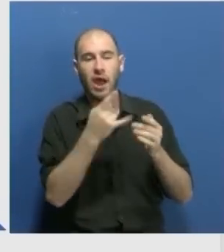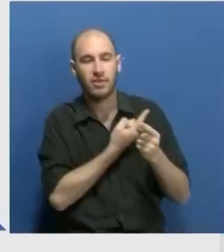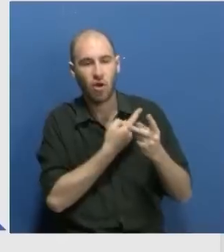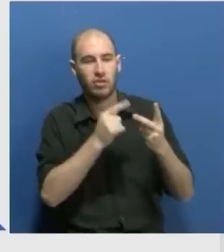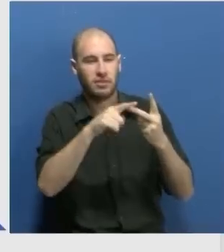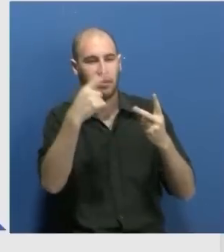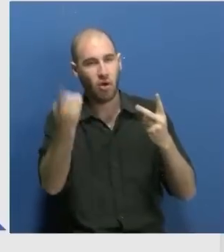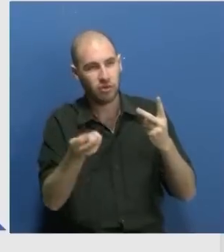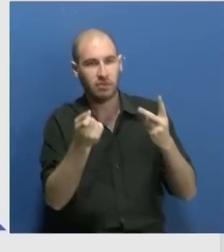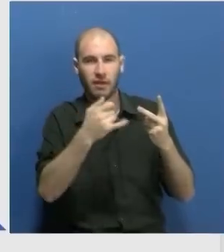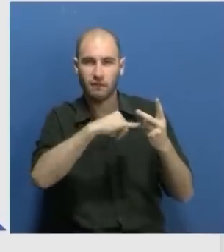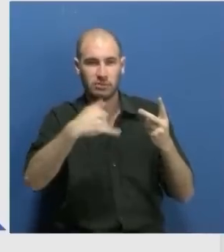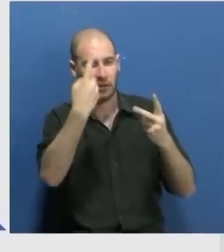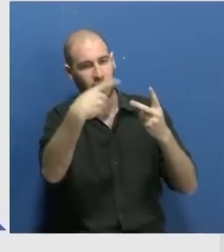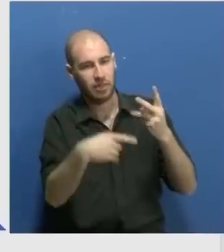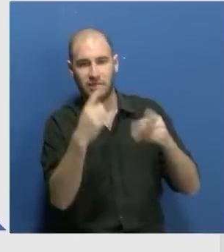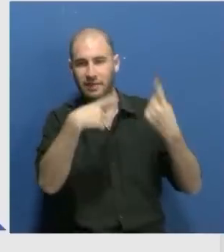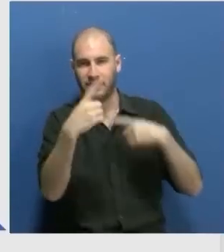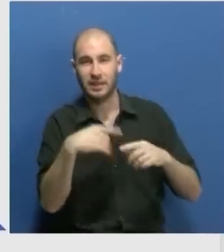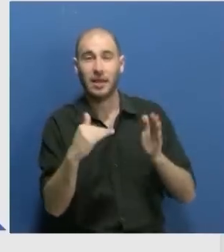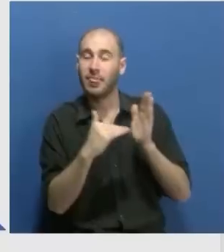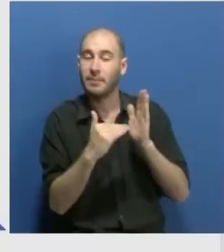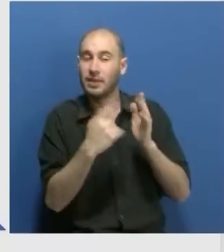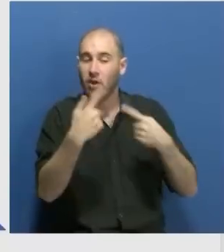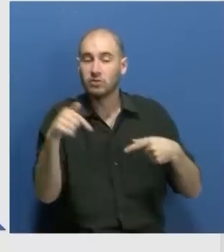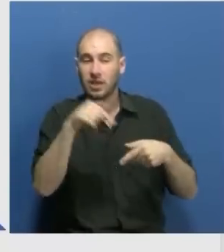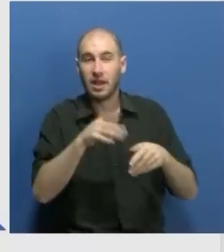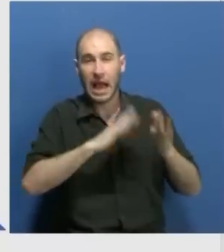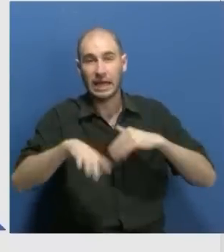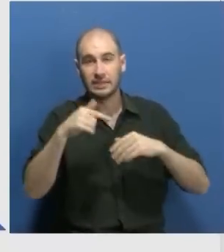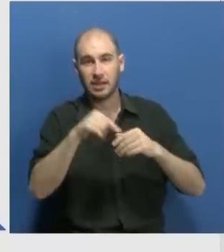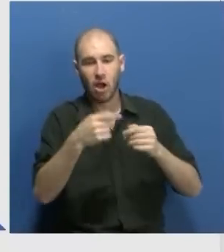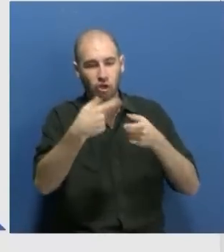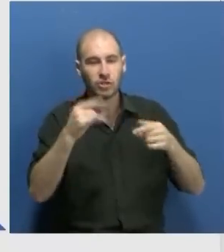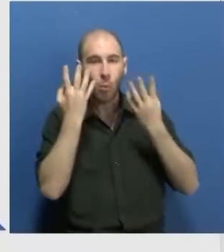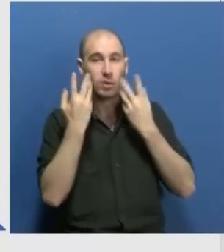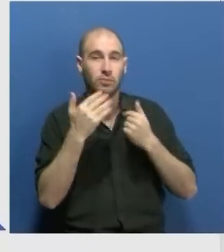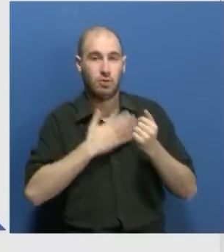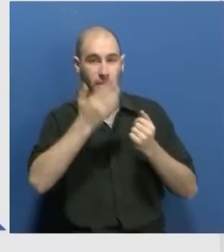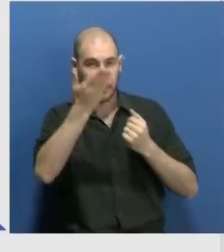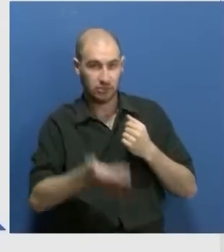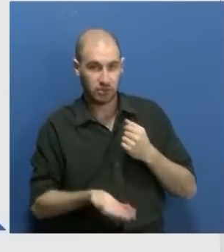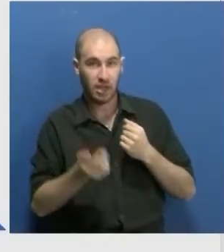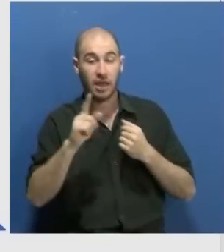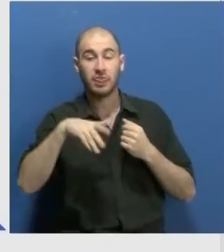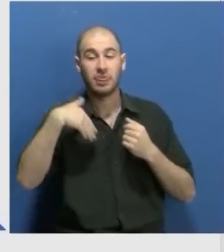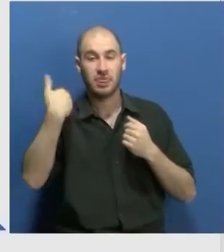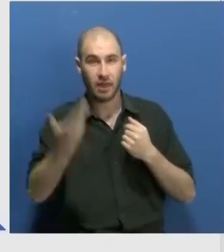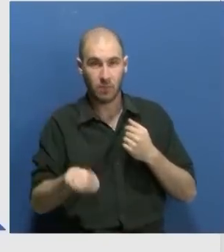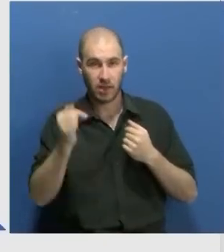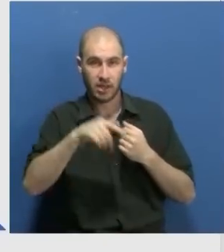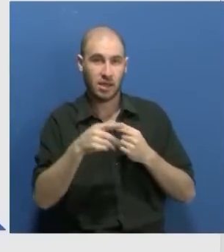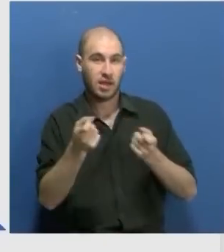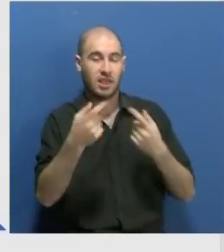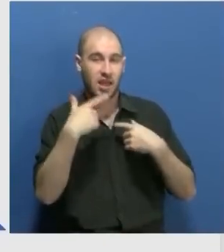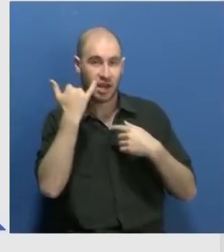y nitrógeno te va a dar alimentación. Así que realmente hay muchas cosas que se pueden hacer con un resto óseo humano, y lo que se viene, que está